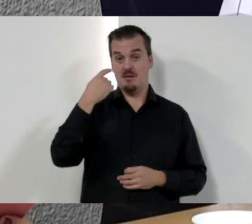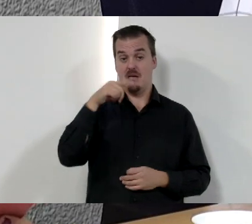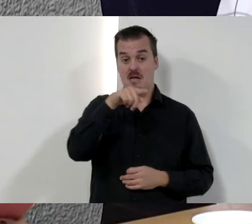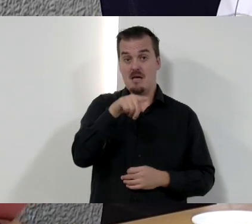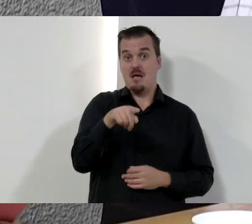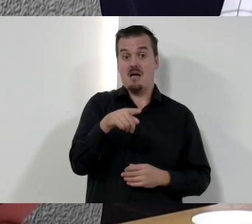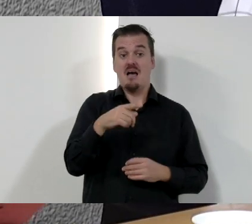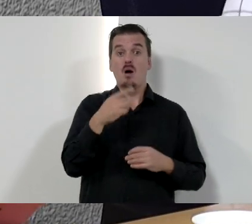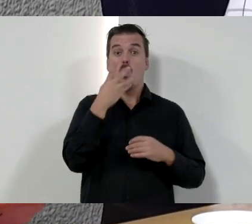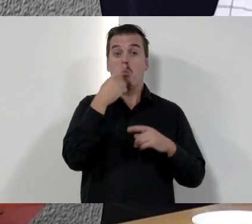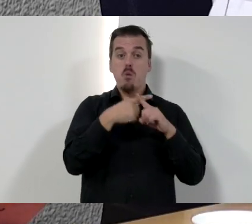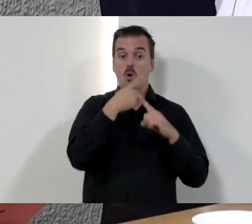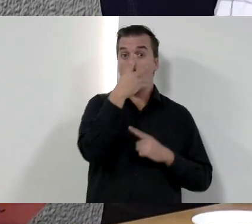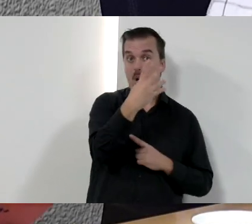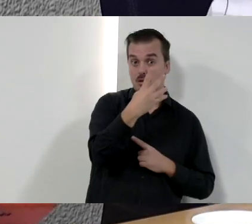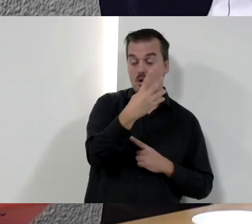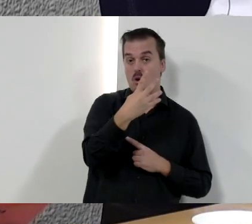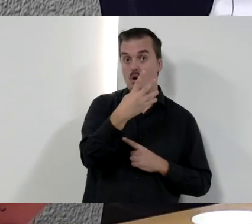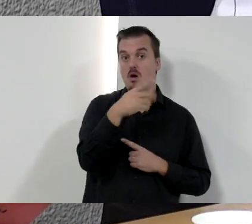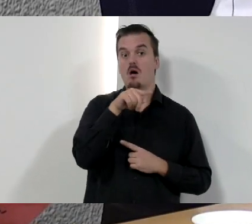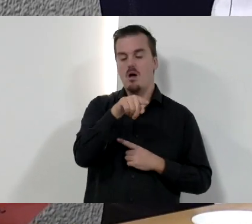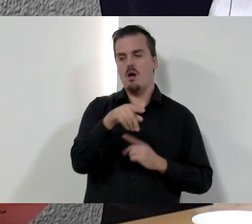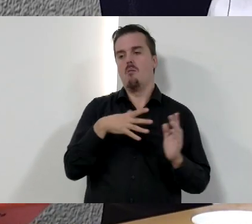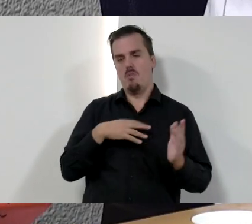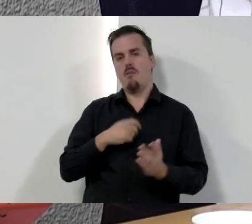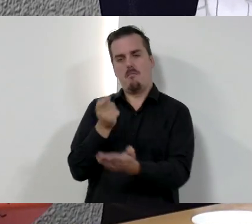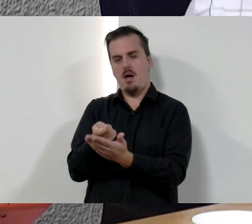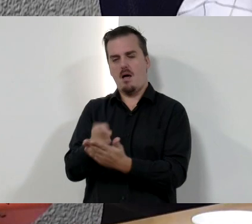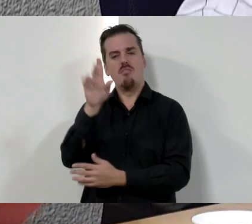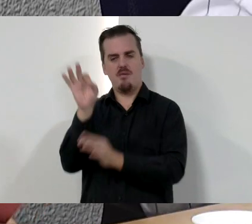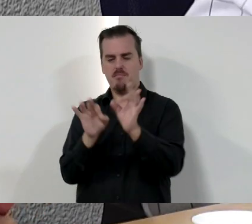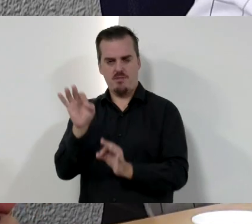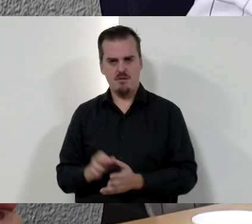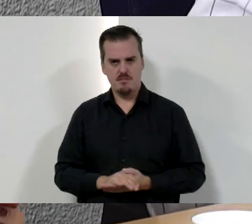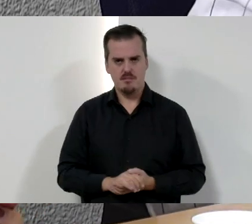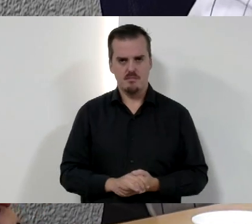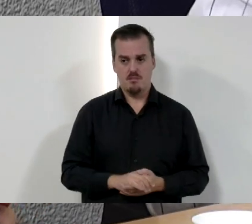pagar una cuota como si va a otro establecimiento distinto del municipal.